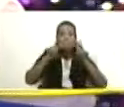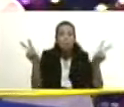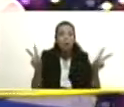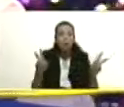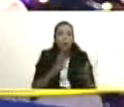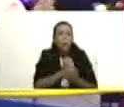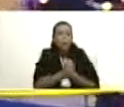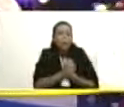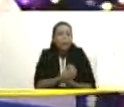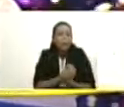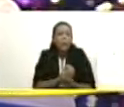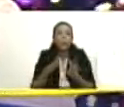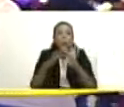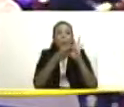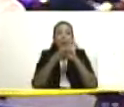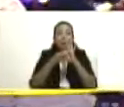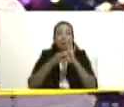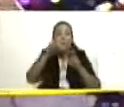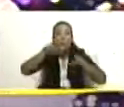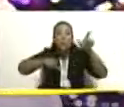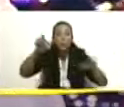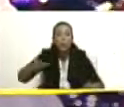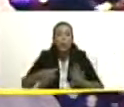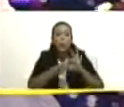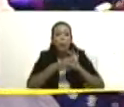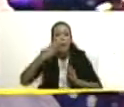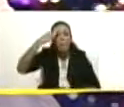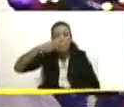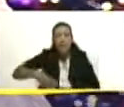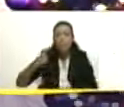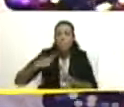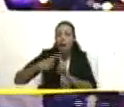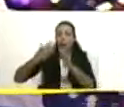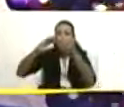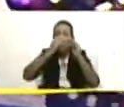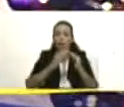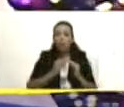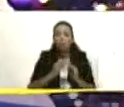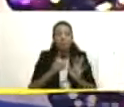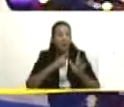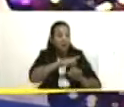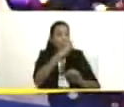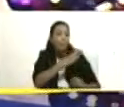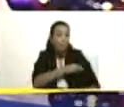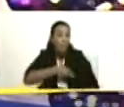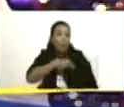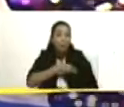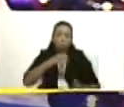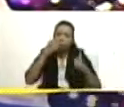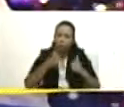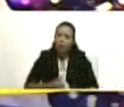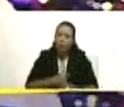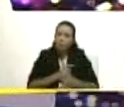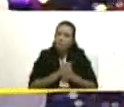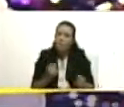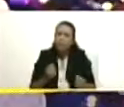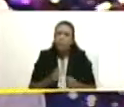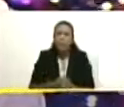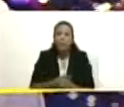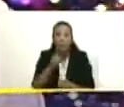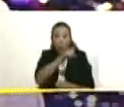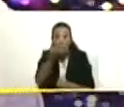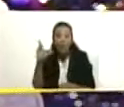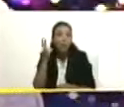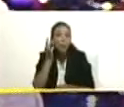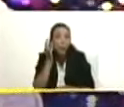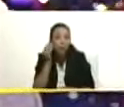con amor, con unión nacional, con unión cívico-militar. Es la fortaleza moral y espiritual de nosotros y de ustedes,